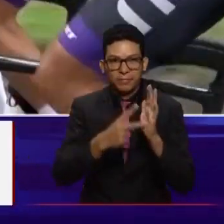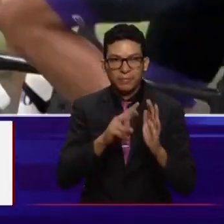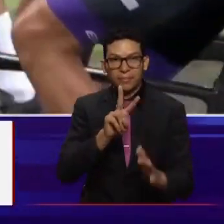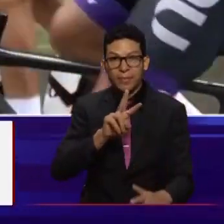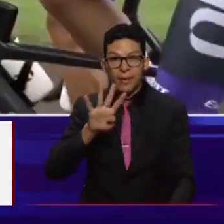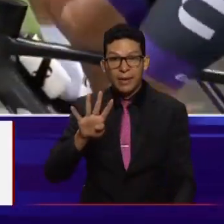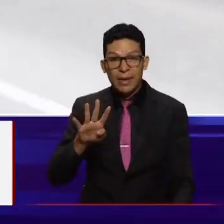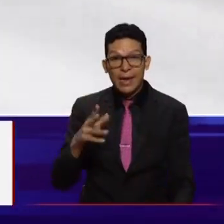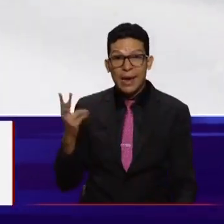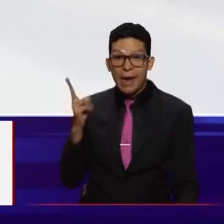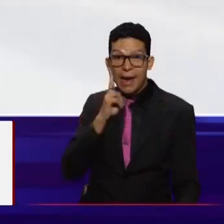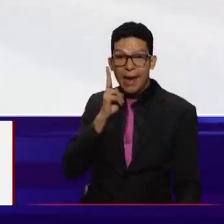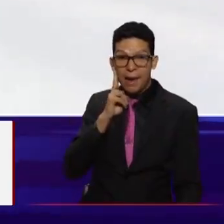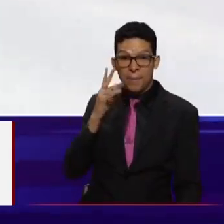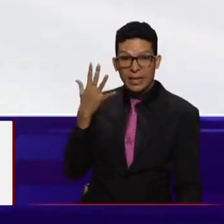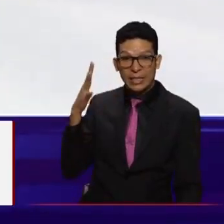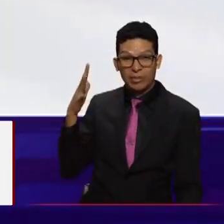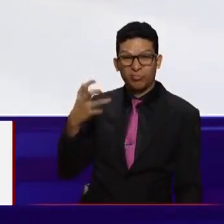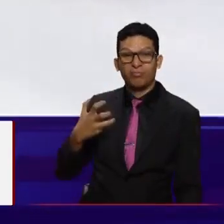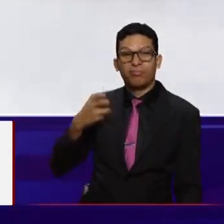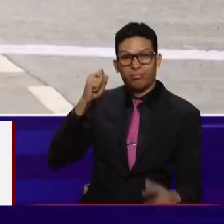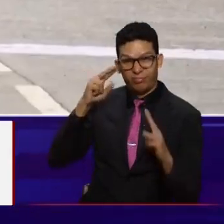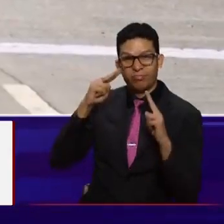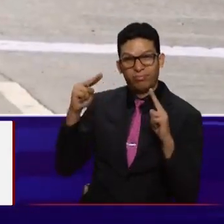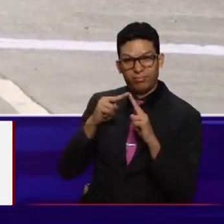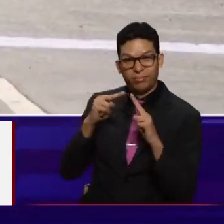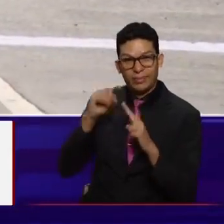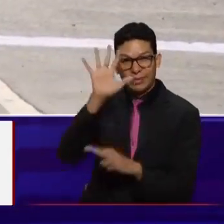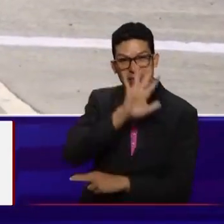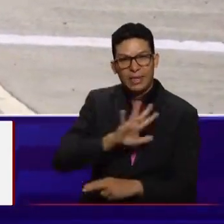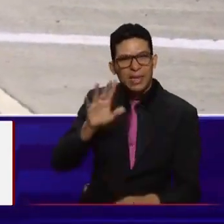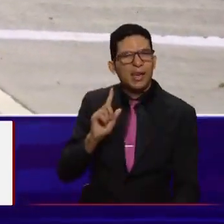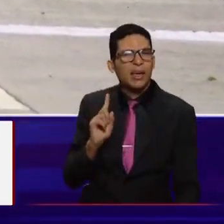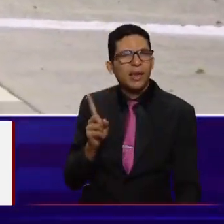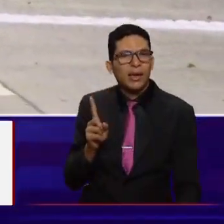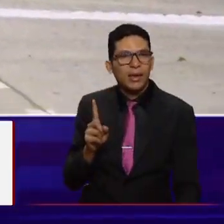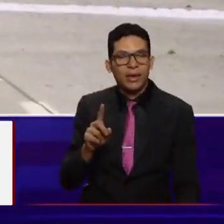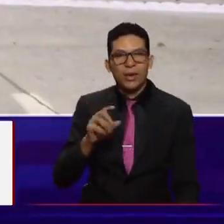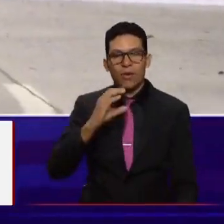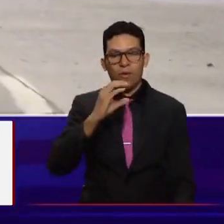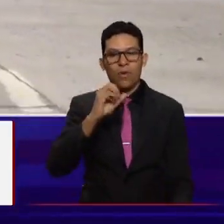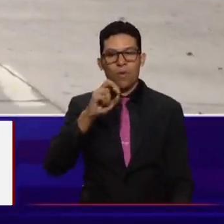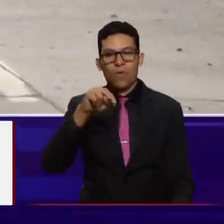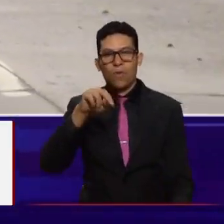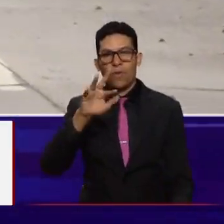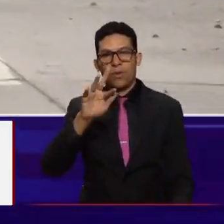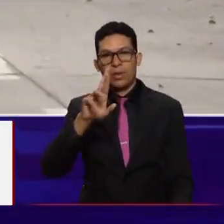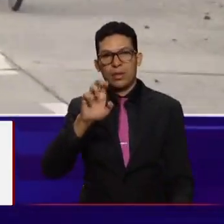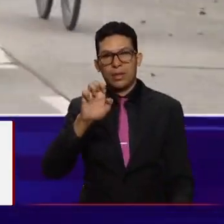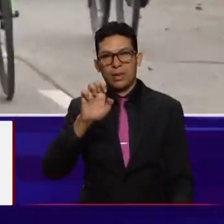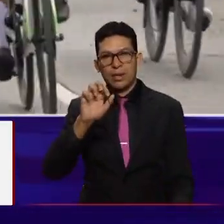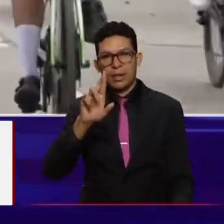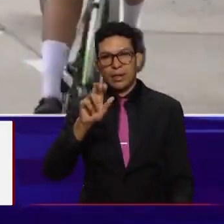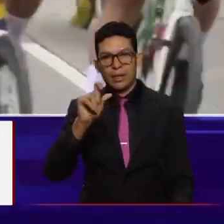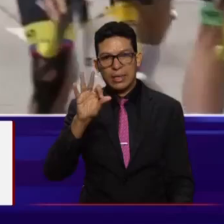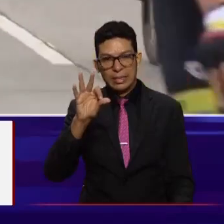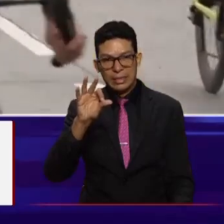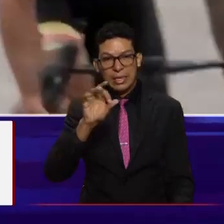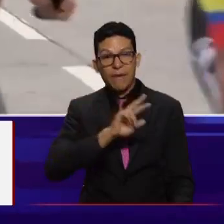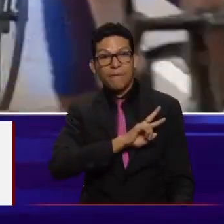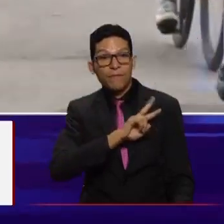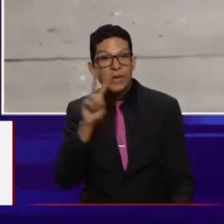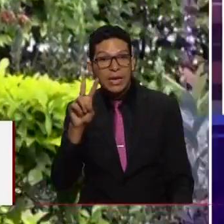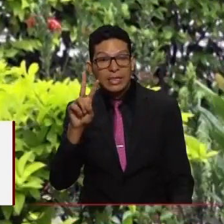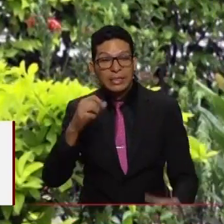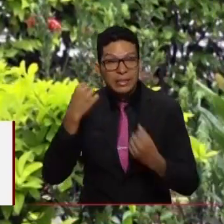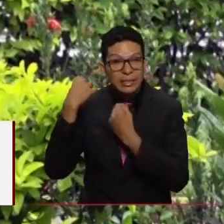el líder de la carrera, un viejo conocido del ciclismo en el departamento, Rodrigo Contreras, quien ganó la Vuelta al Valle del Cauca en